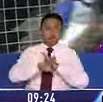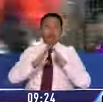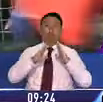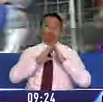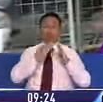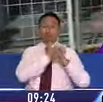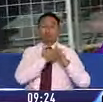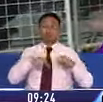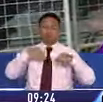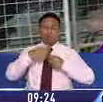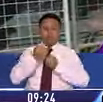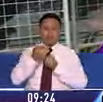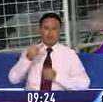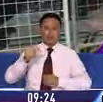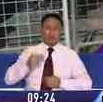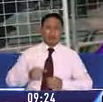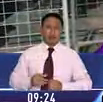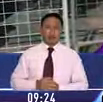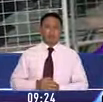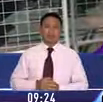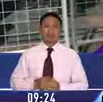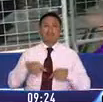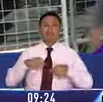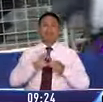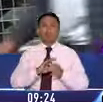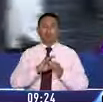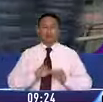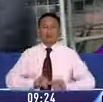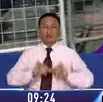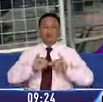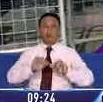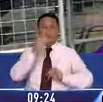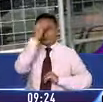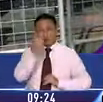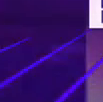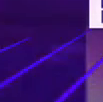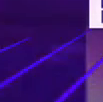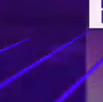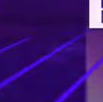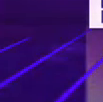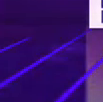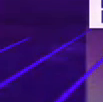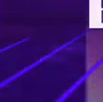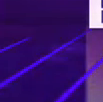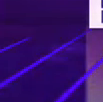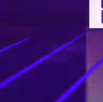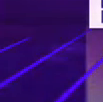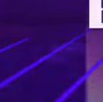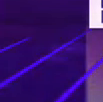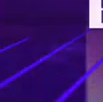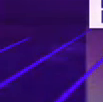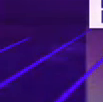de Carondelet y contarles todos los detalles. Esta es la información, compañeros. Seguimos con ustedes. Buenos días.